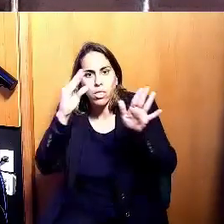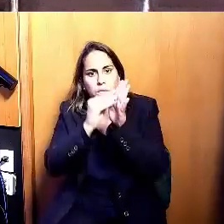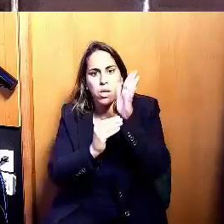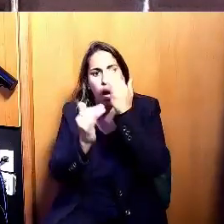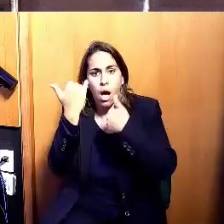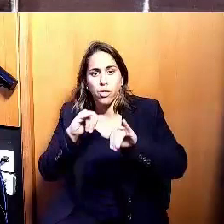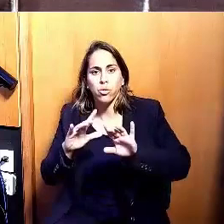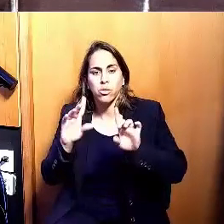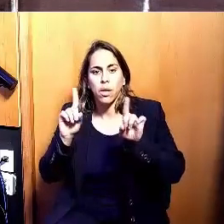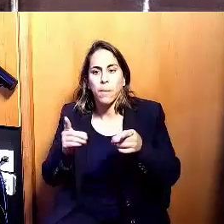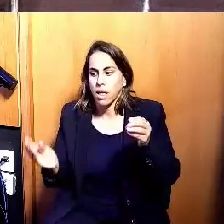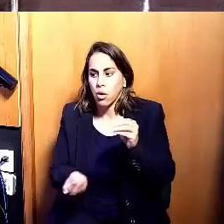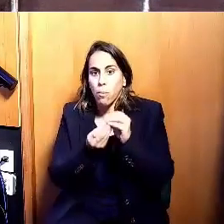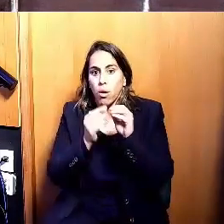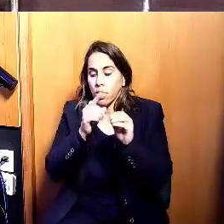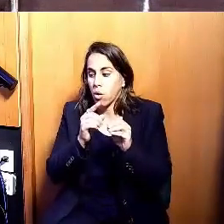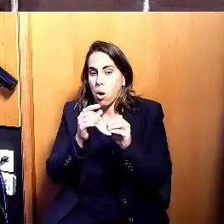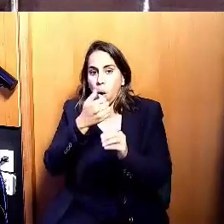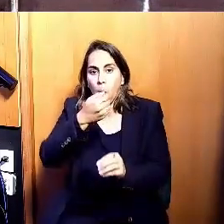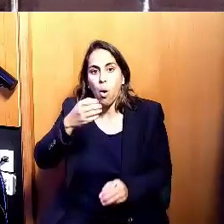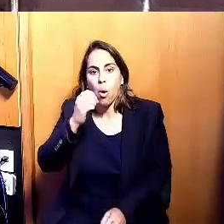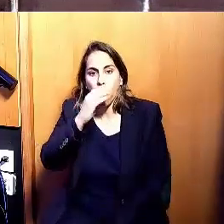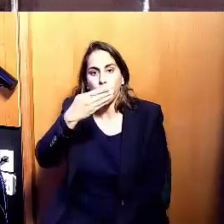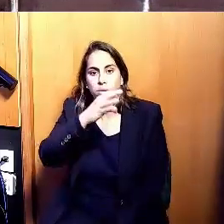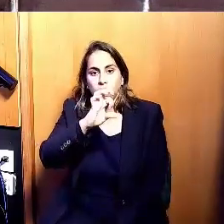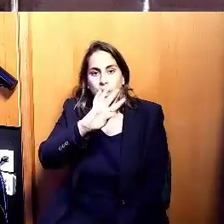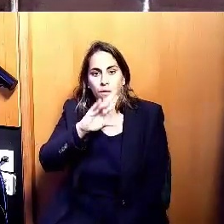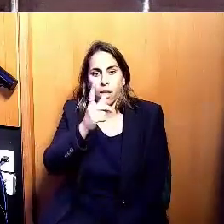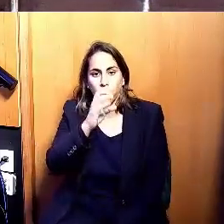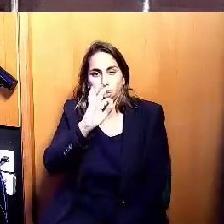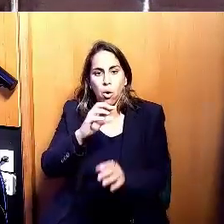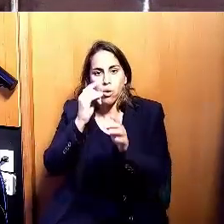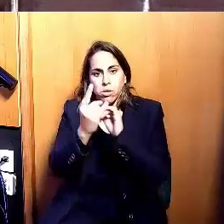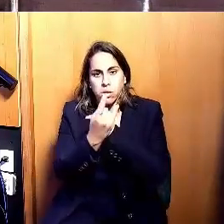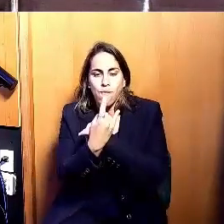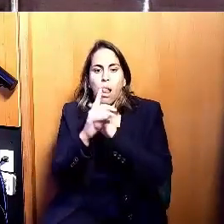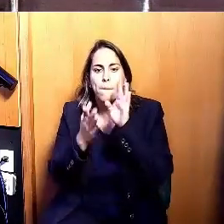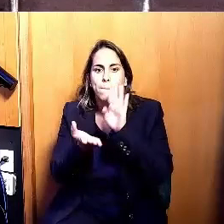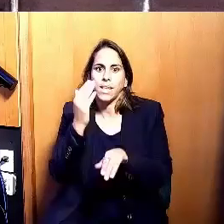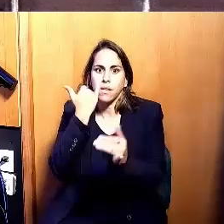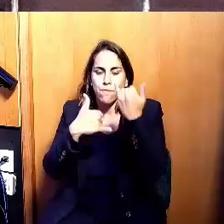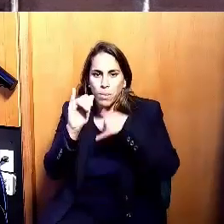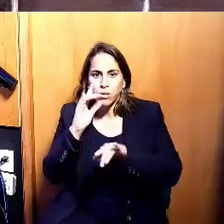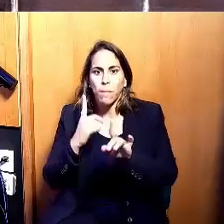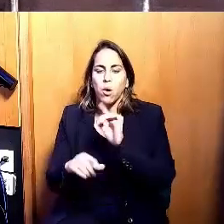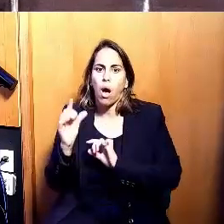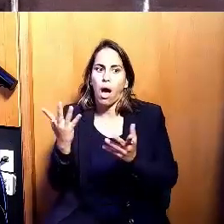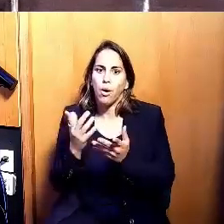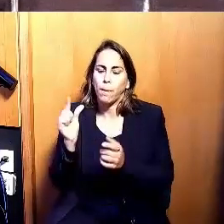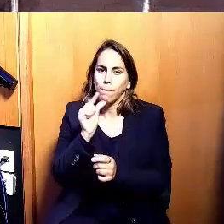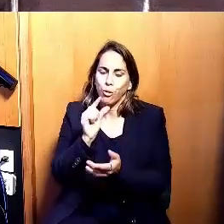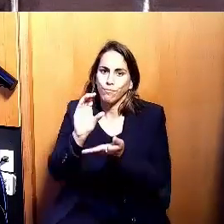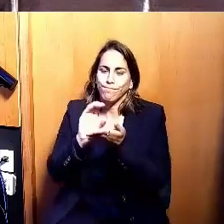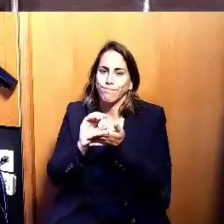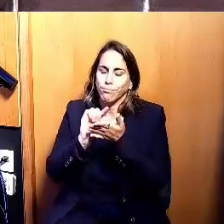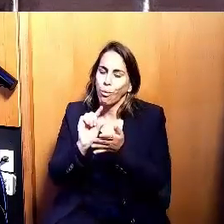como ir incorporando al observatorio Ceibal más información, pero también tenemos pocos recursos para